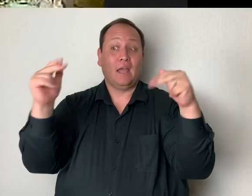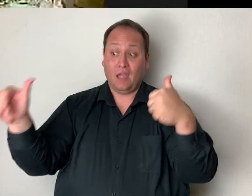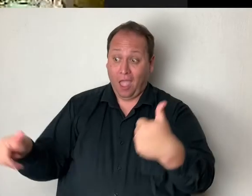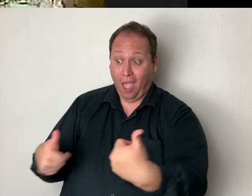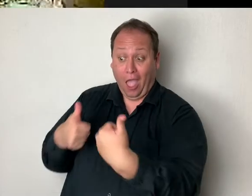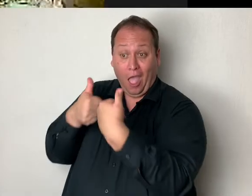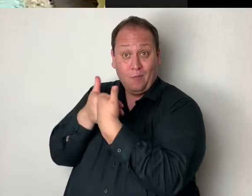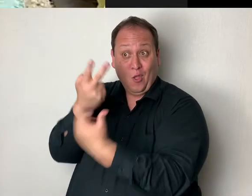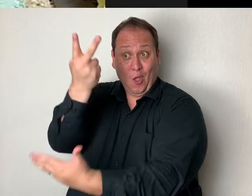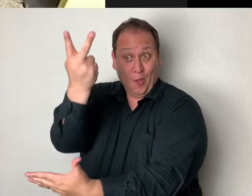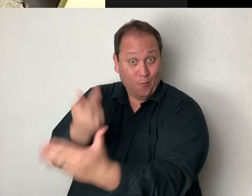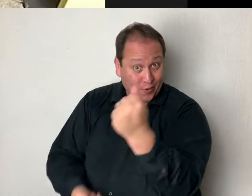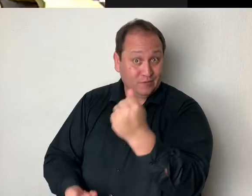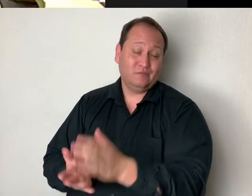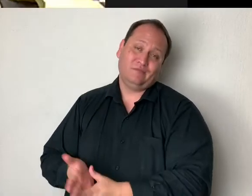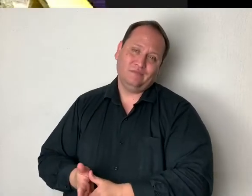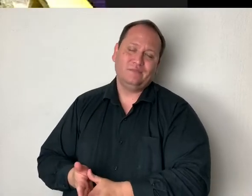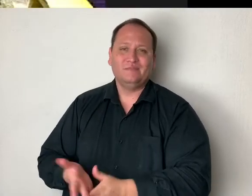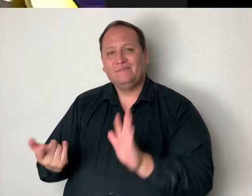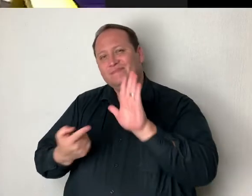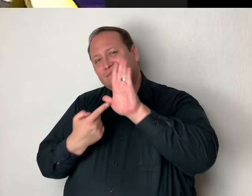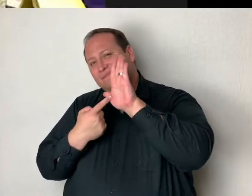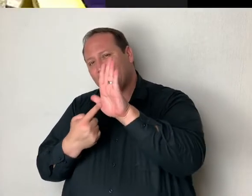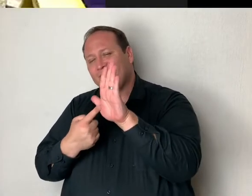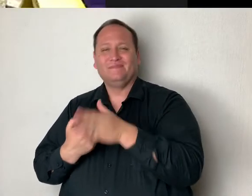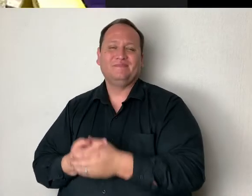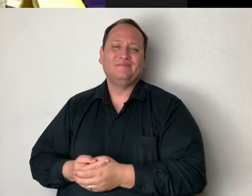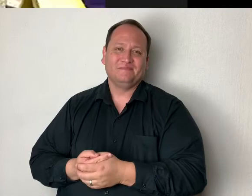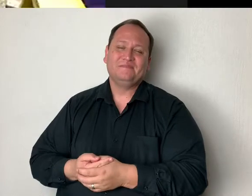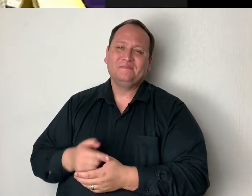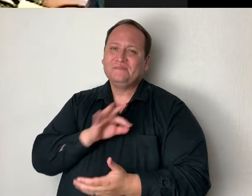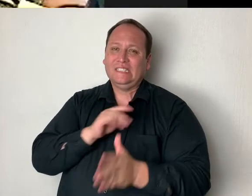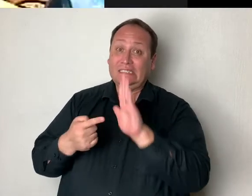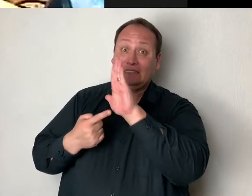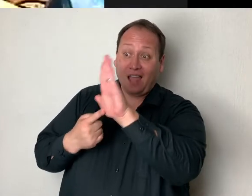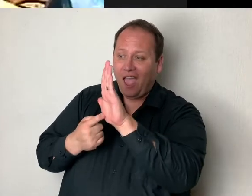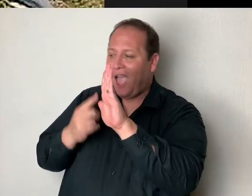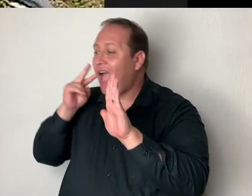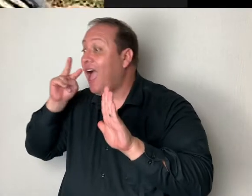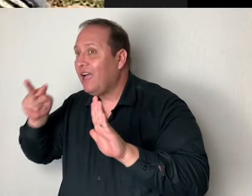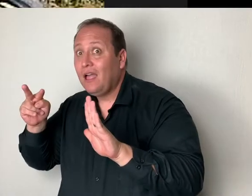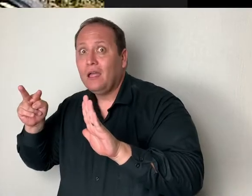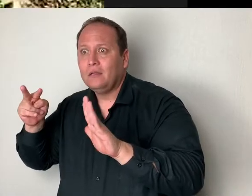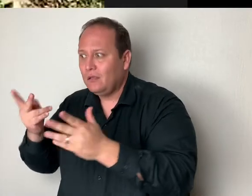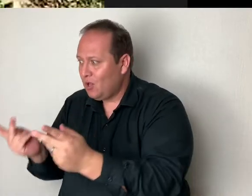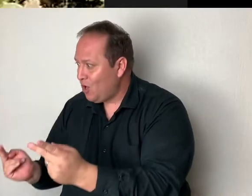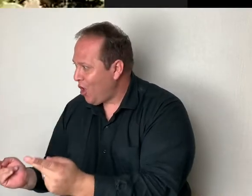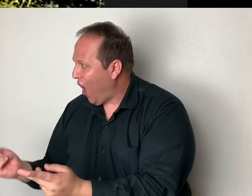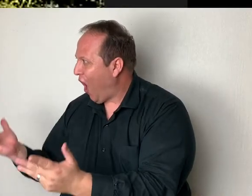ese es un ejemplo de que lo que podría haber y más, ¿no? Podríamos tener